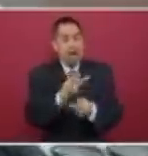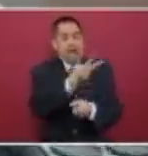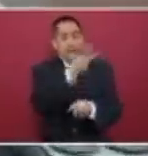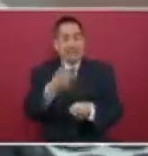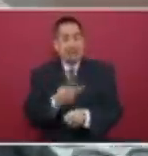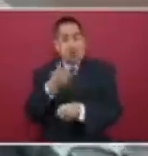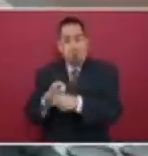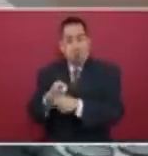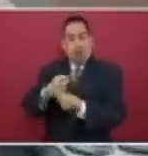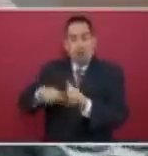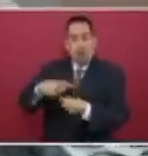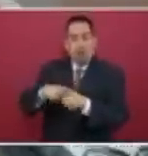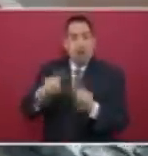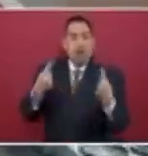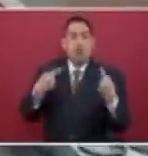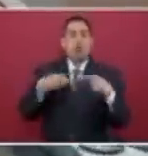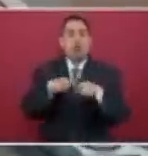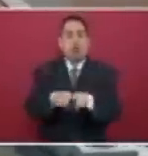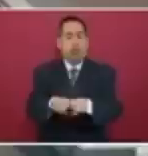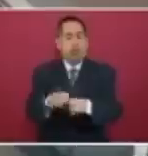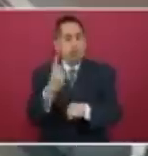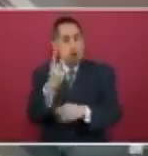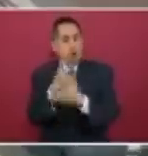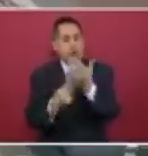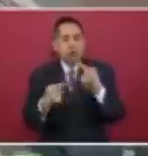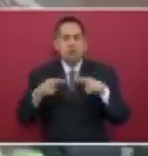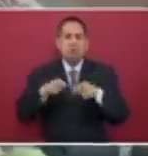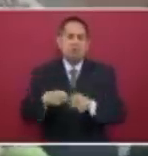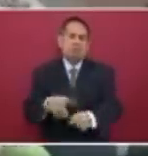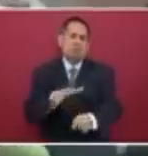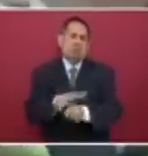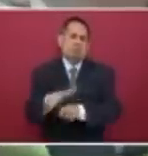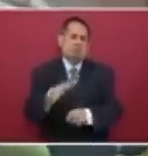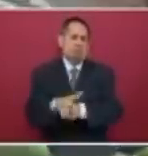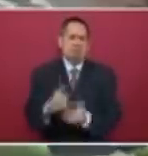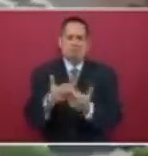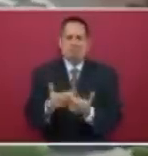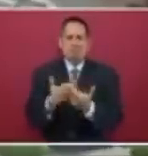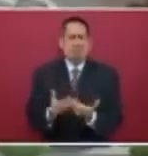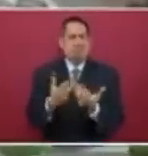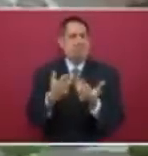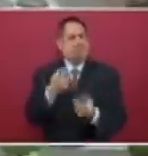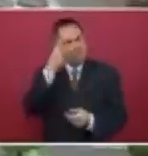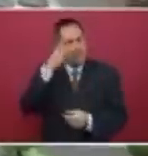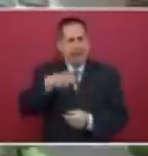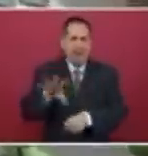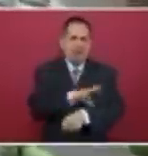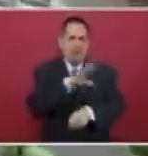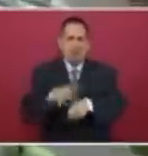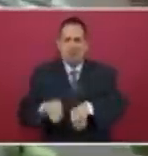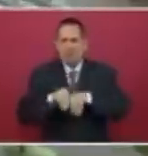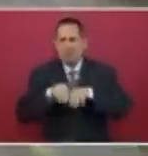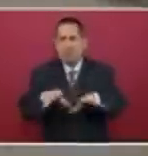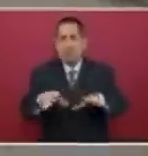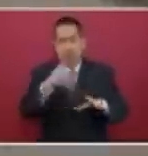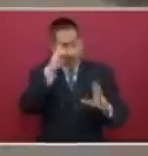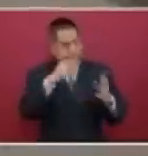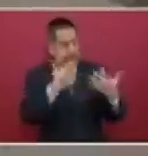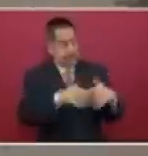el ciclo combinado permite alcanzar los rendimientos más altos que es posible lograr en centrales